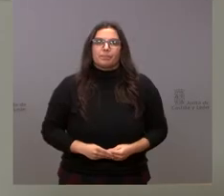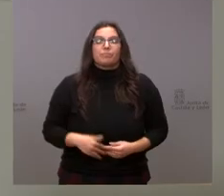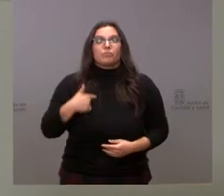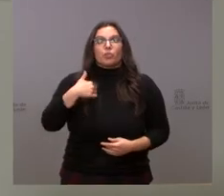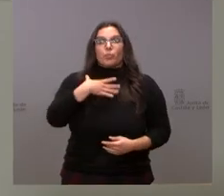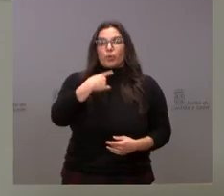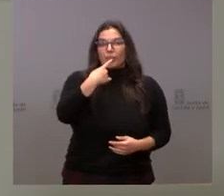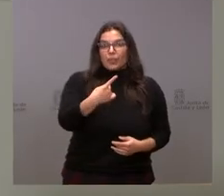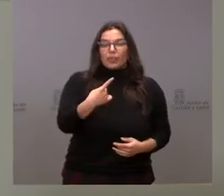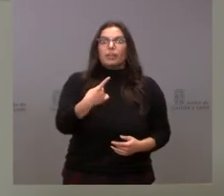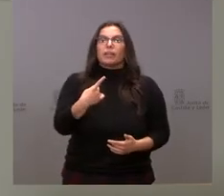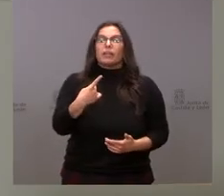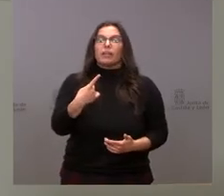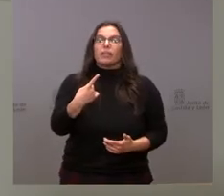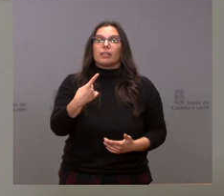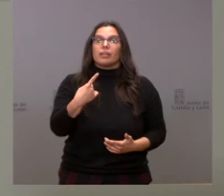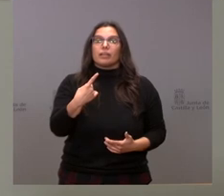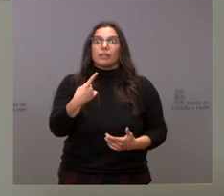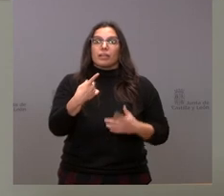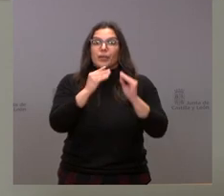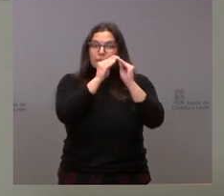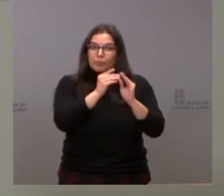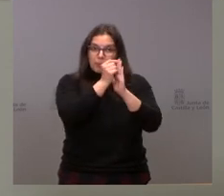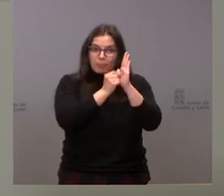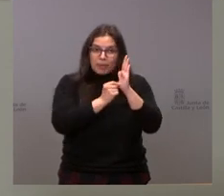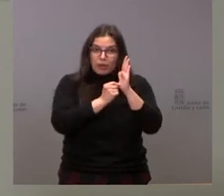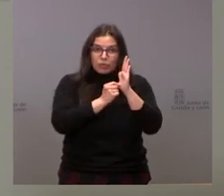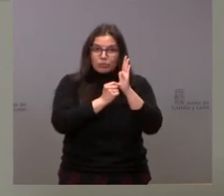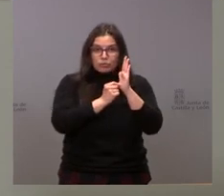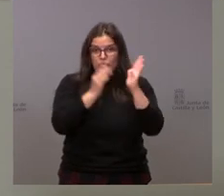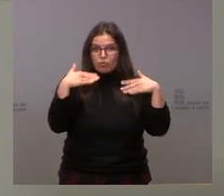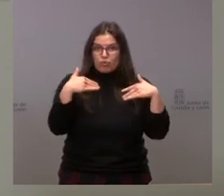que no existe ninguna ninguna elaboración de pliegos